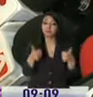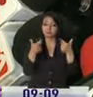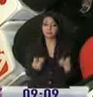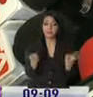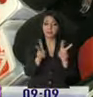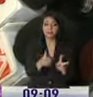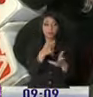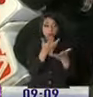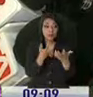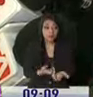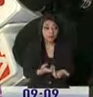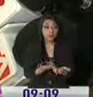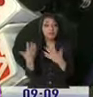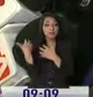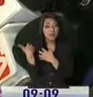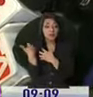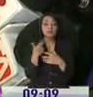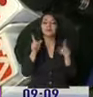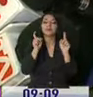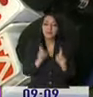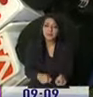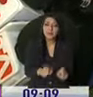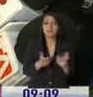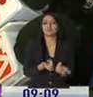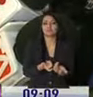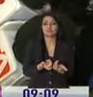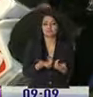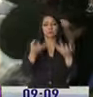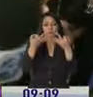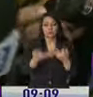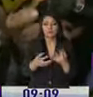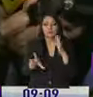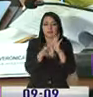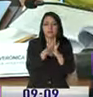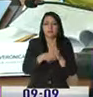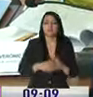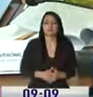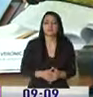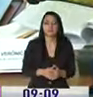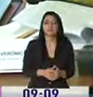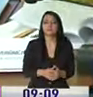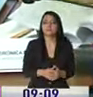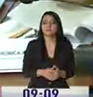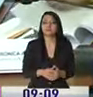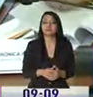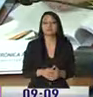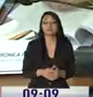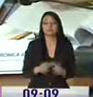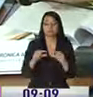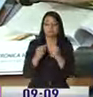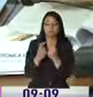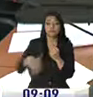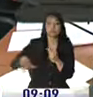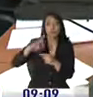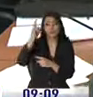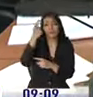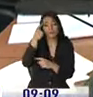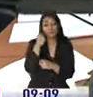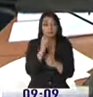a un cargo requerirá el cumplimiento de esta ley. El argumento del oficialismo para incluir este cambio es